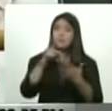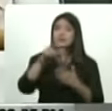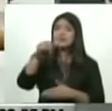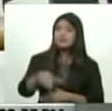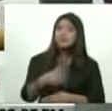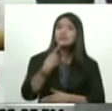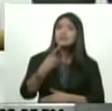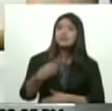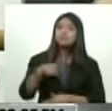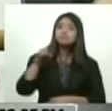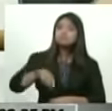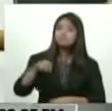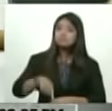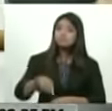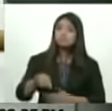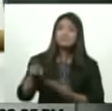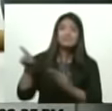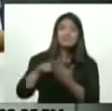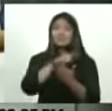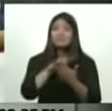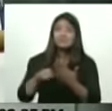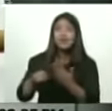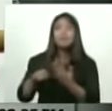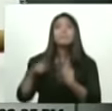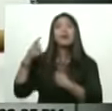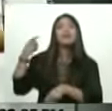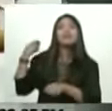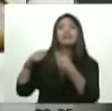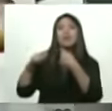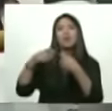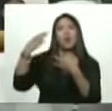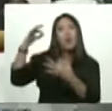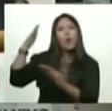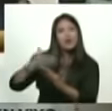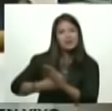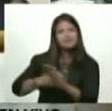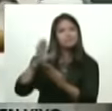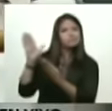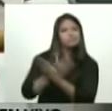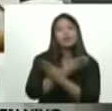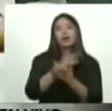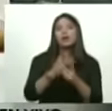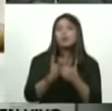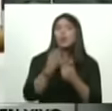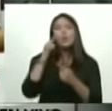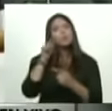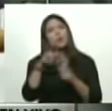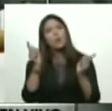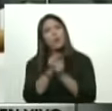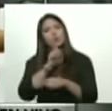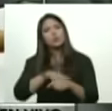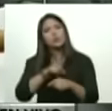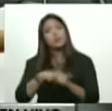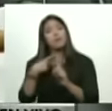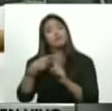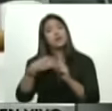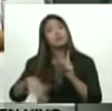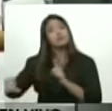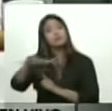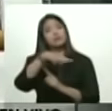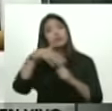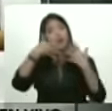es el requisito de derogar el RUSA para la salida de mercancía. ¿Y cómo ve esto usted a corto plazo y cómo va a beneficiar no solamente